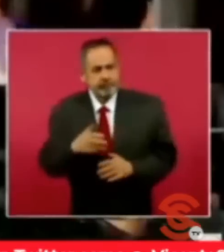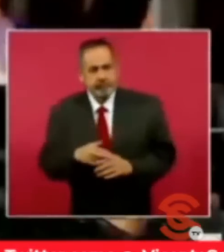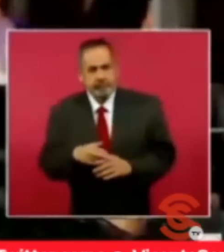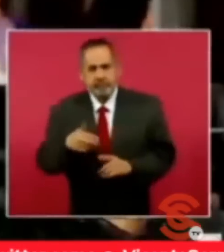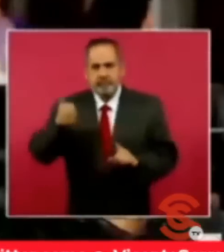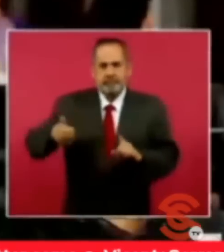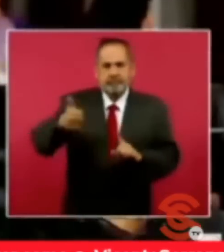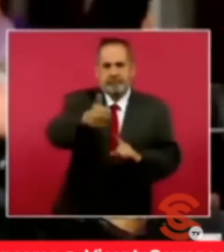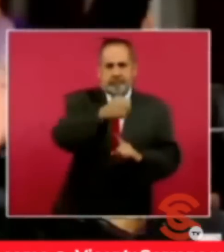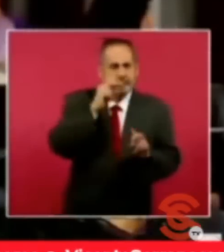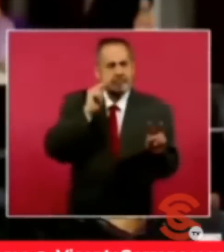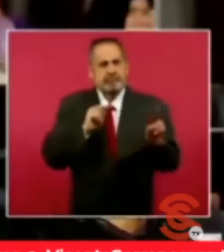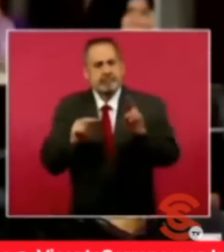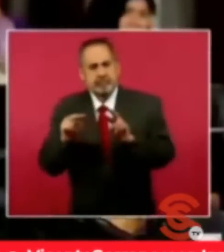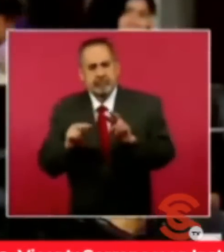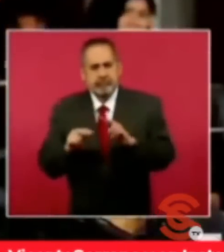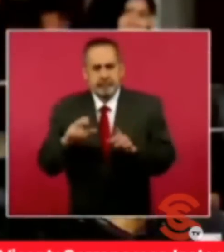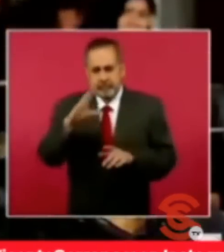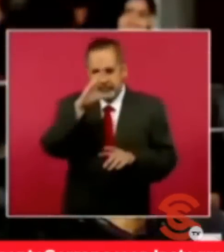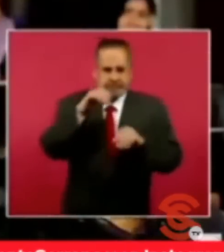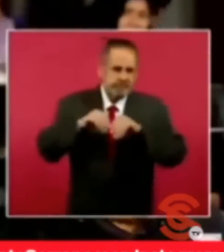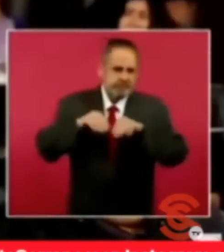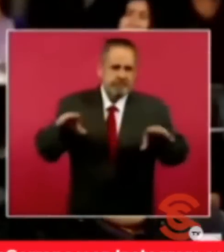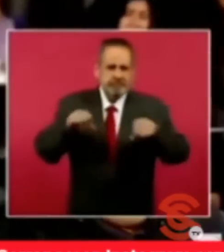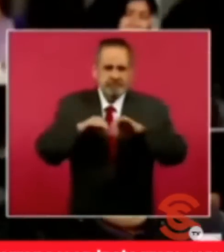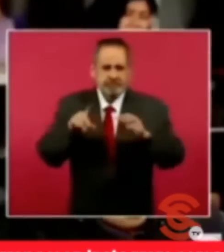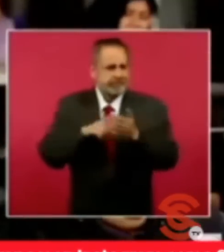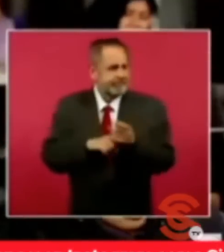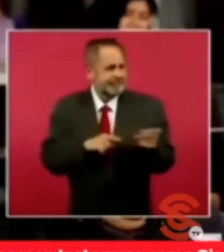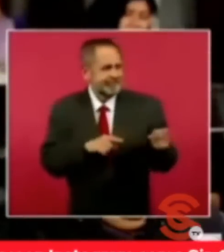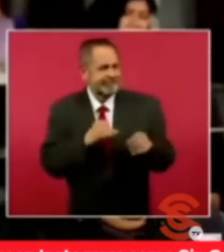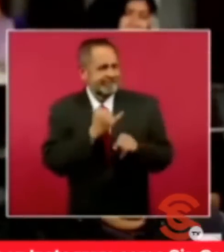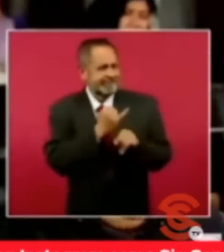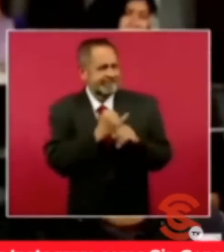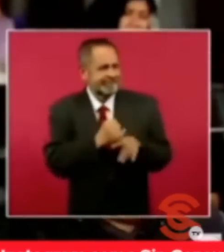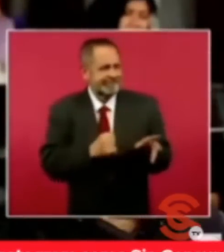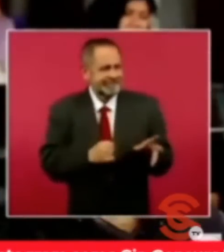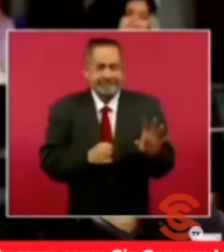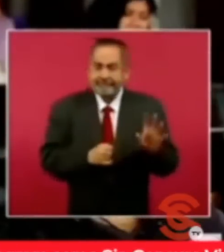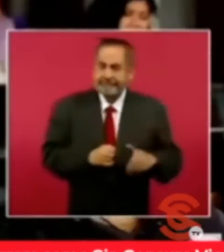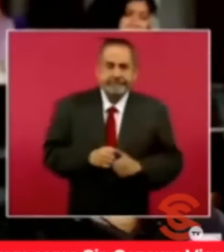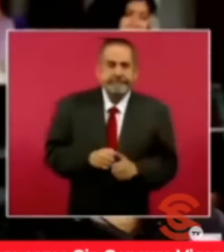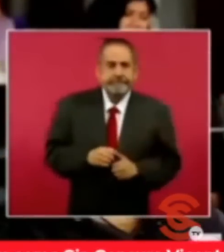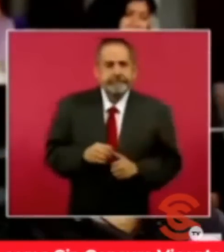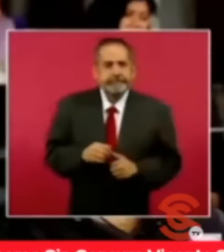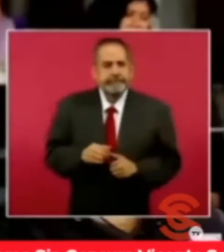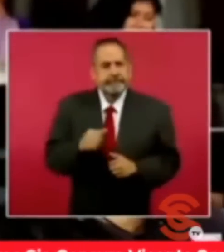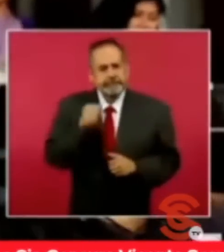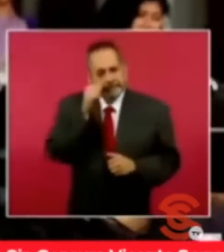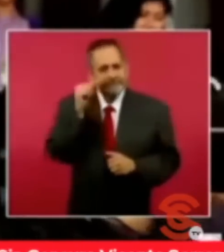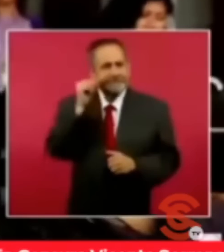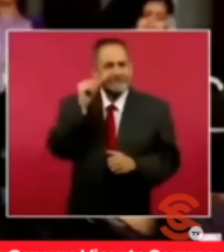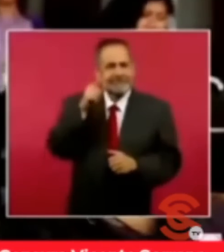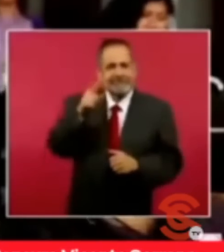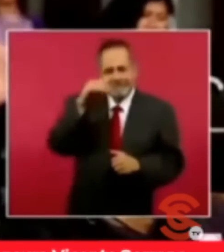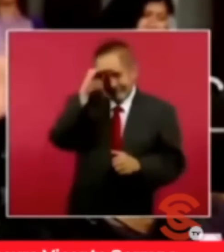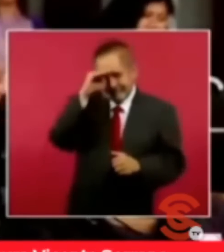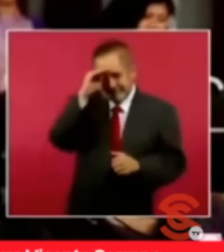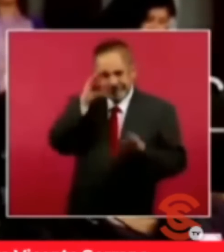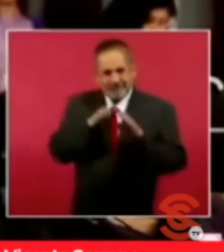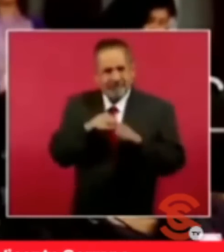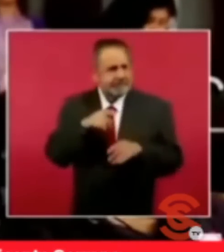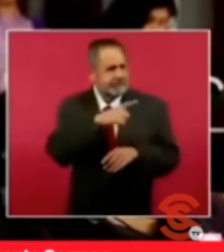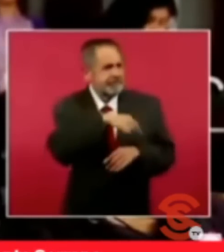quien lo interprete, ¿no? Con esta fotografía que ha circulado en redes sociales ayer. Una reflexión sobre